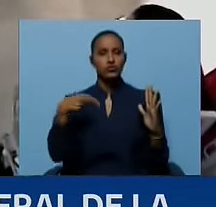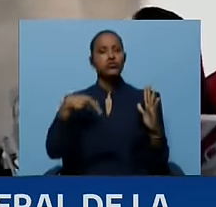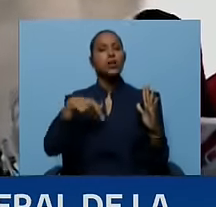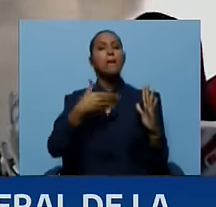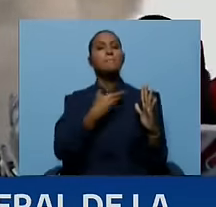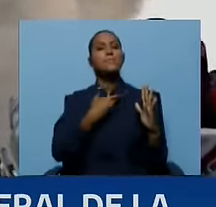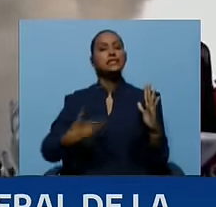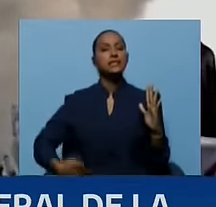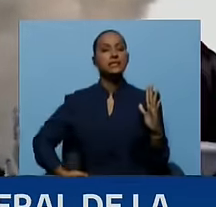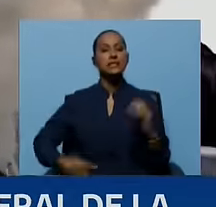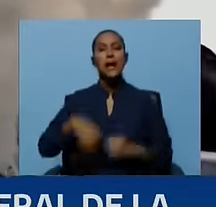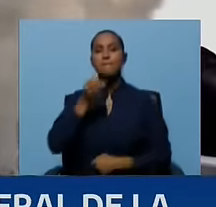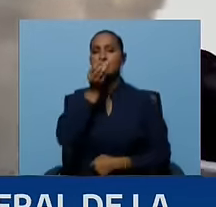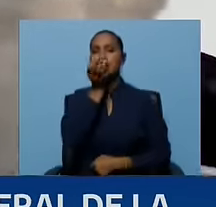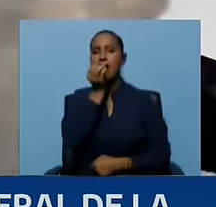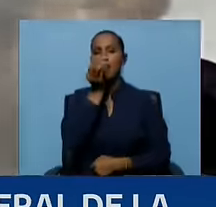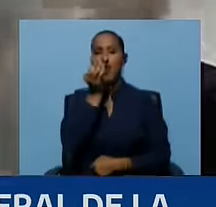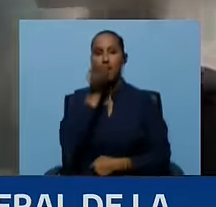de Miraflores.